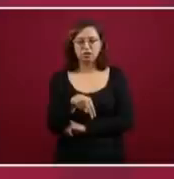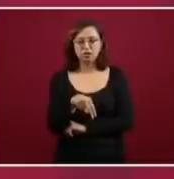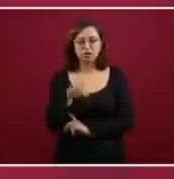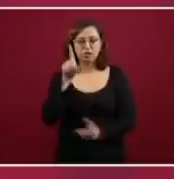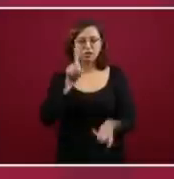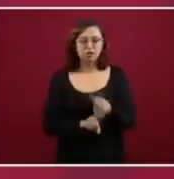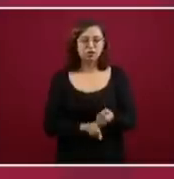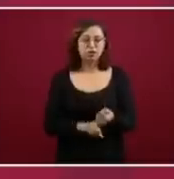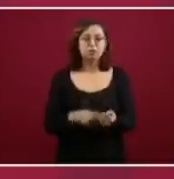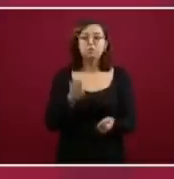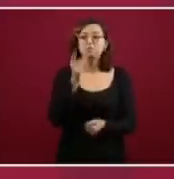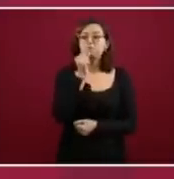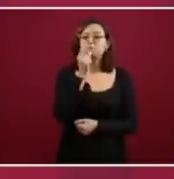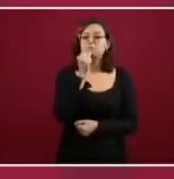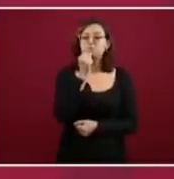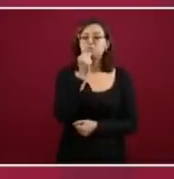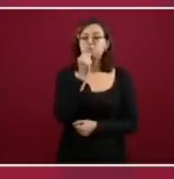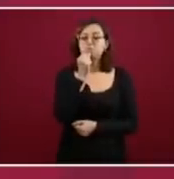elementos